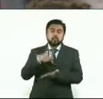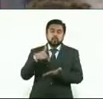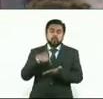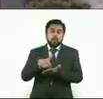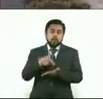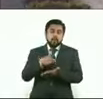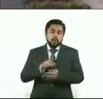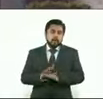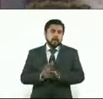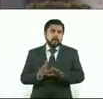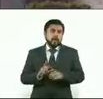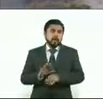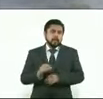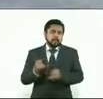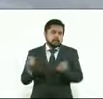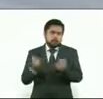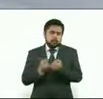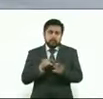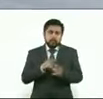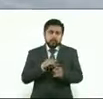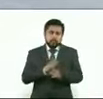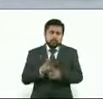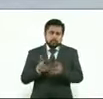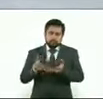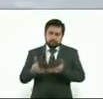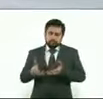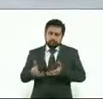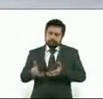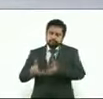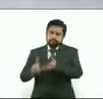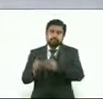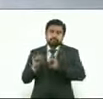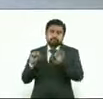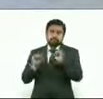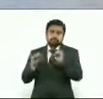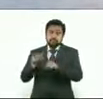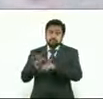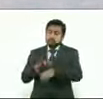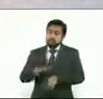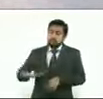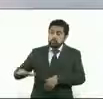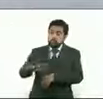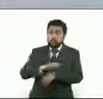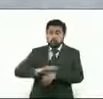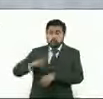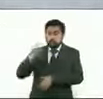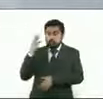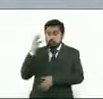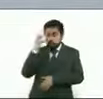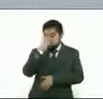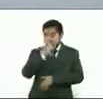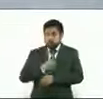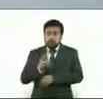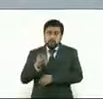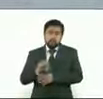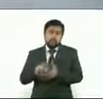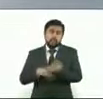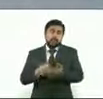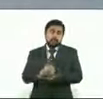me estará recorriendo, que es parte del circuito Gandhi. En fin, es una zona bellísima en la Ciudad de